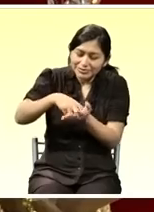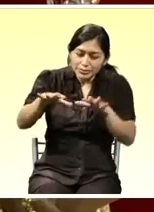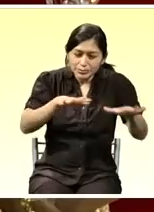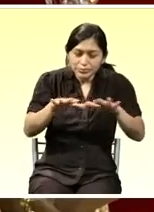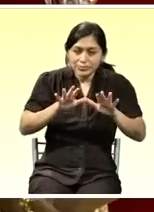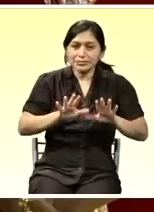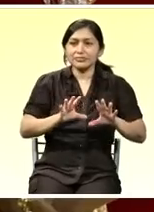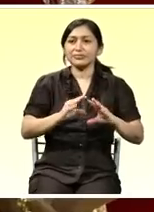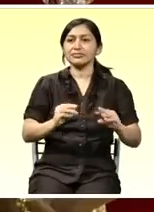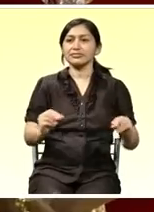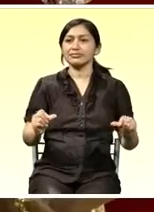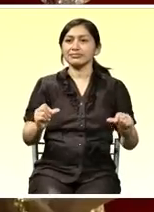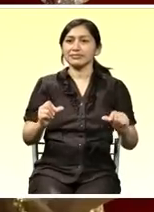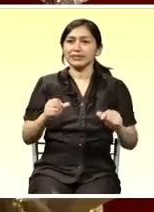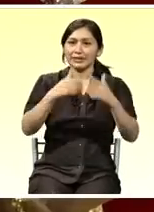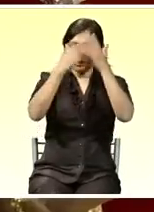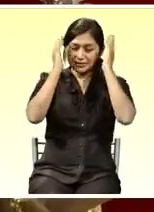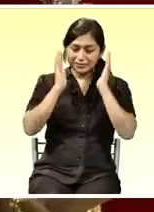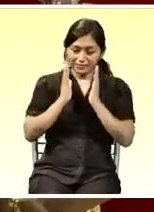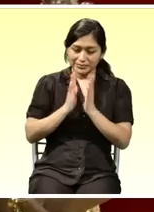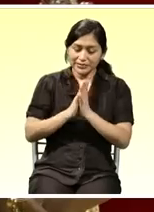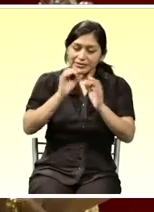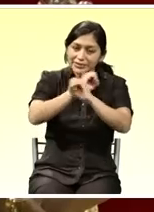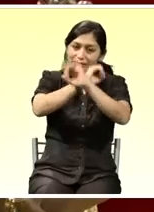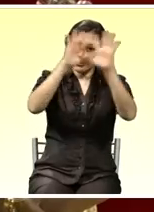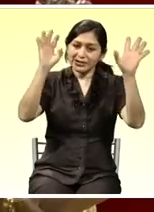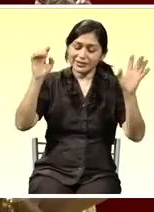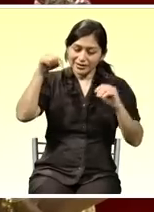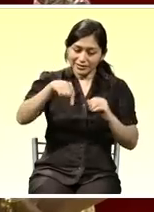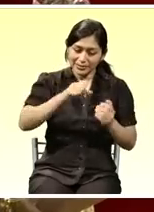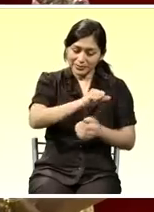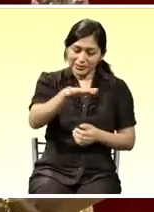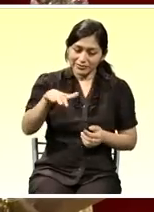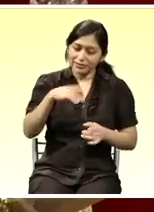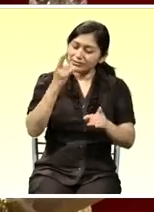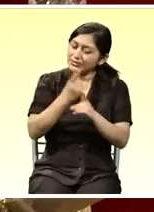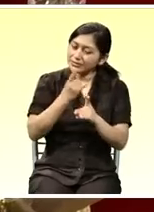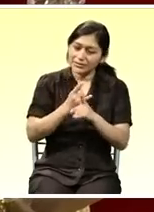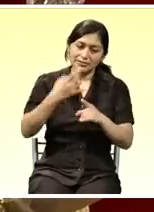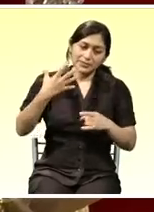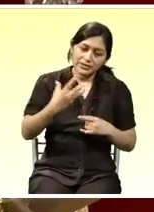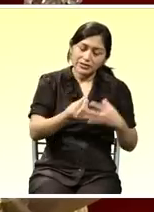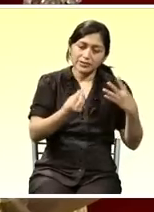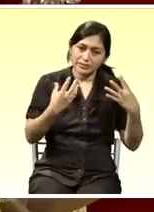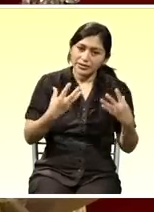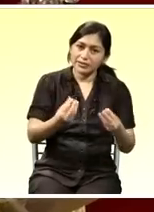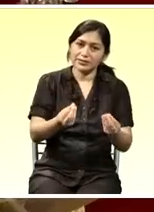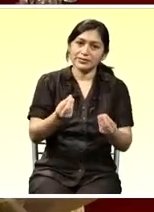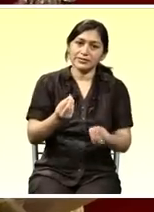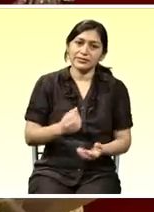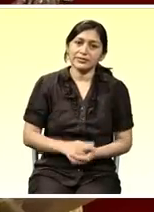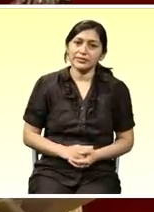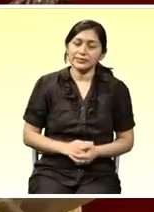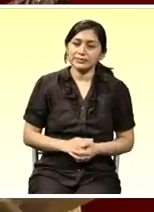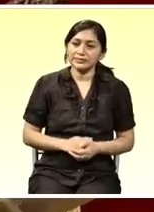Virgen del milagro, gloria de este pueblo, en quien siempre halla todo su remedio. Al pie del